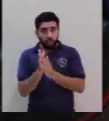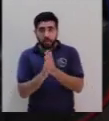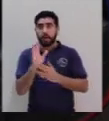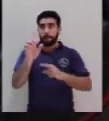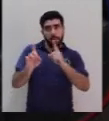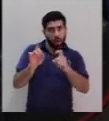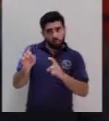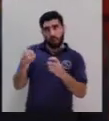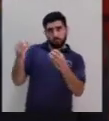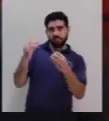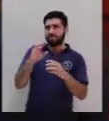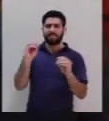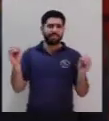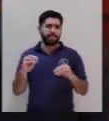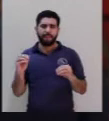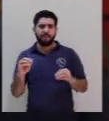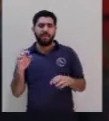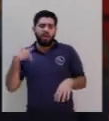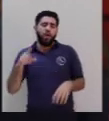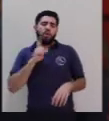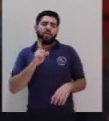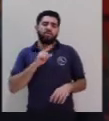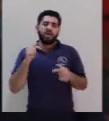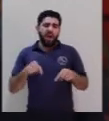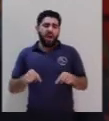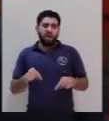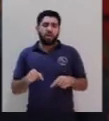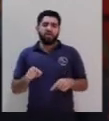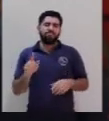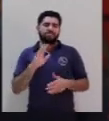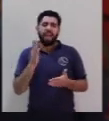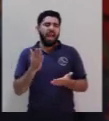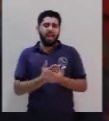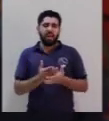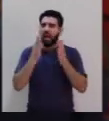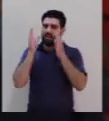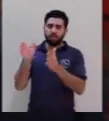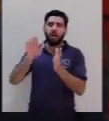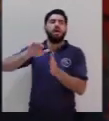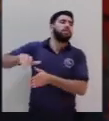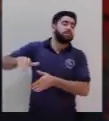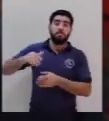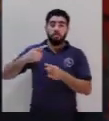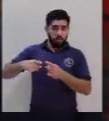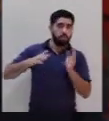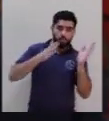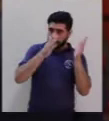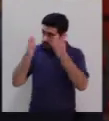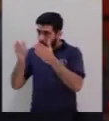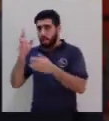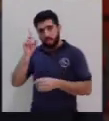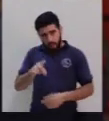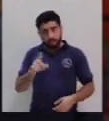algo en realidad muy importante. Achikeka, litijonelari jantapeeko. Ritijonelari jantapeko, hariri katit,